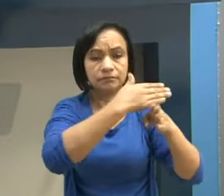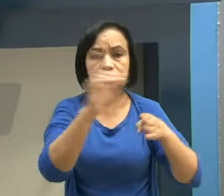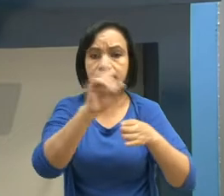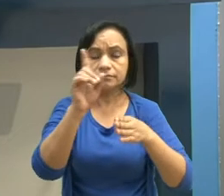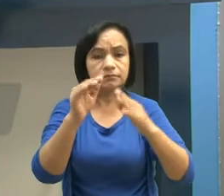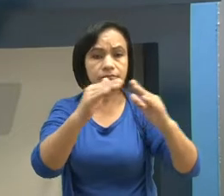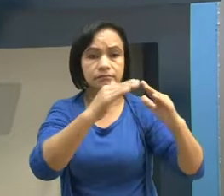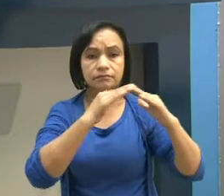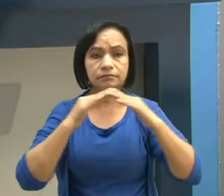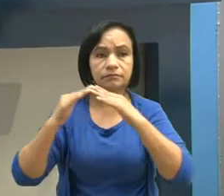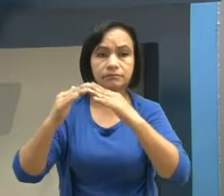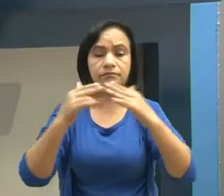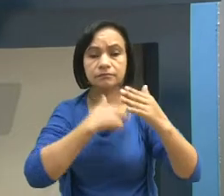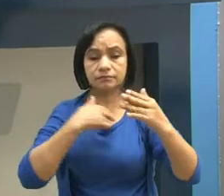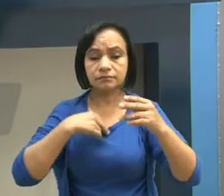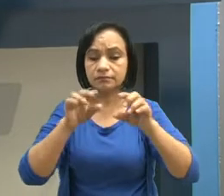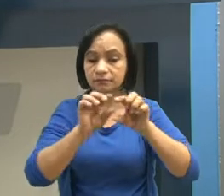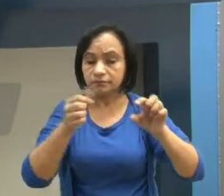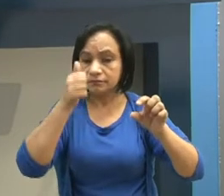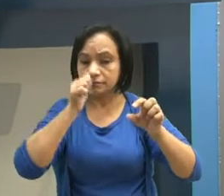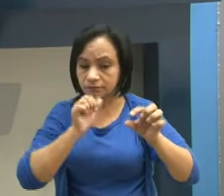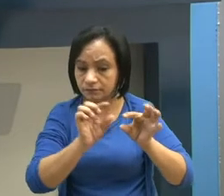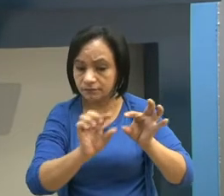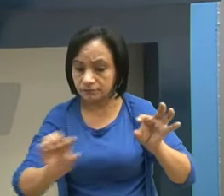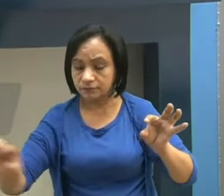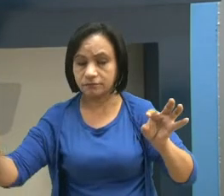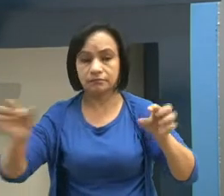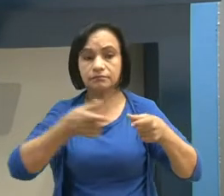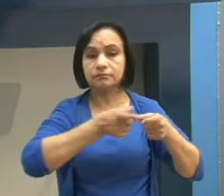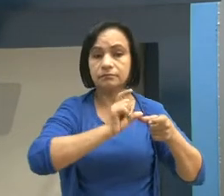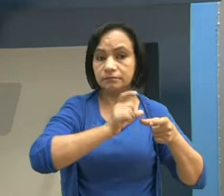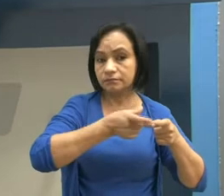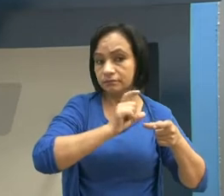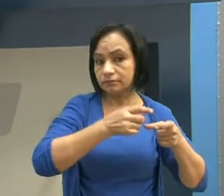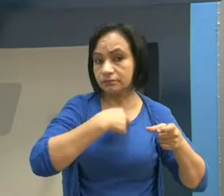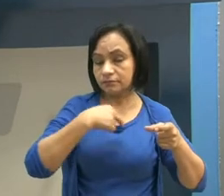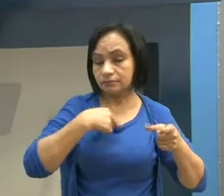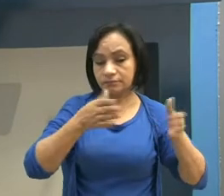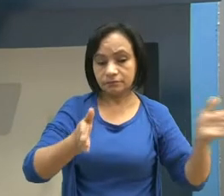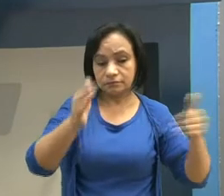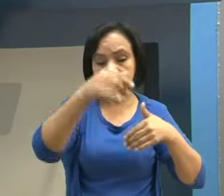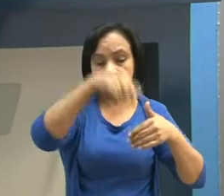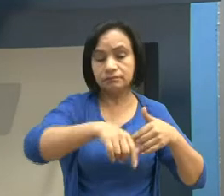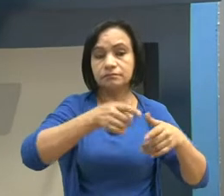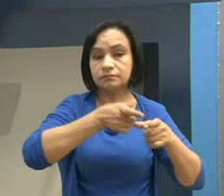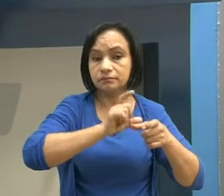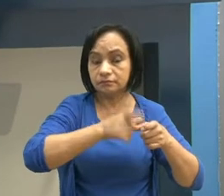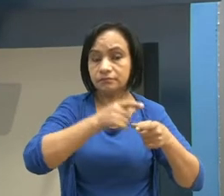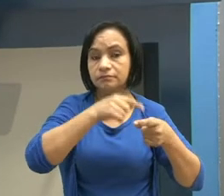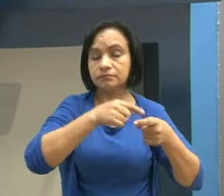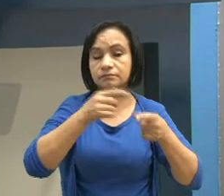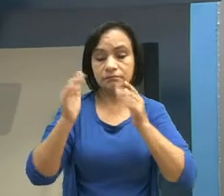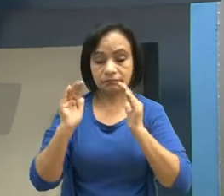Incluye instalar redes, en el caso de cuando son alcantarillados sanitarios, hacer manholes, redes, cajas de registro en las